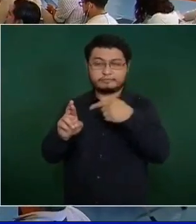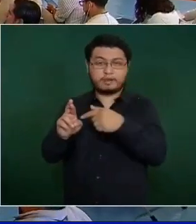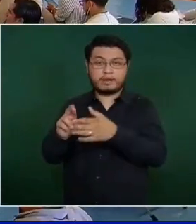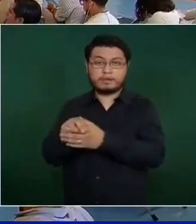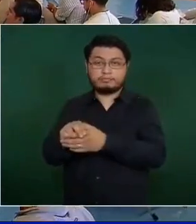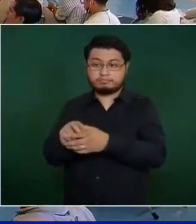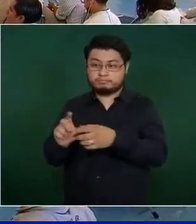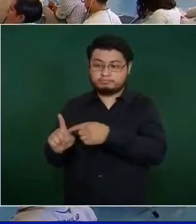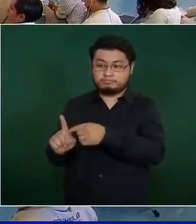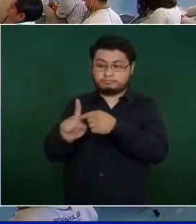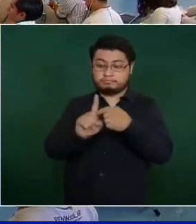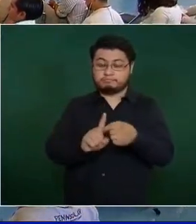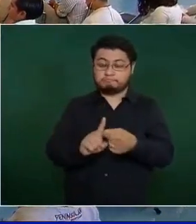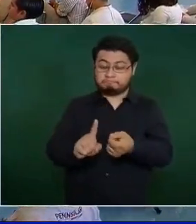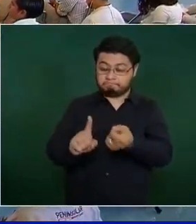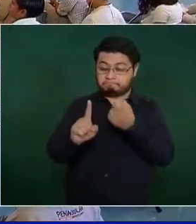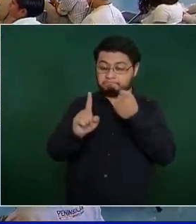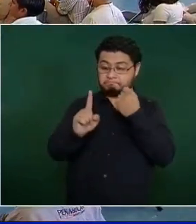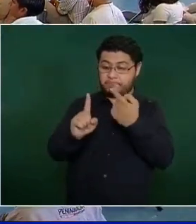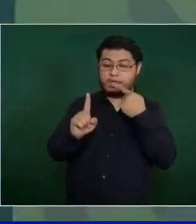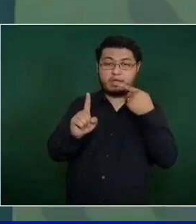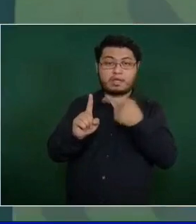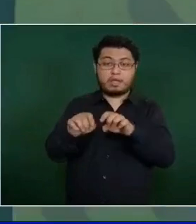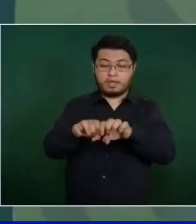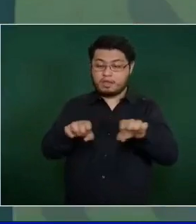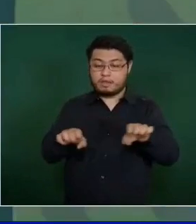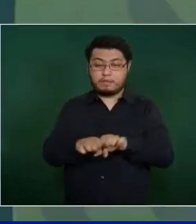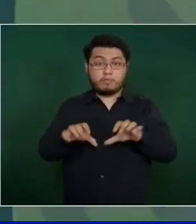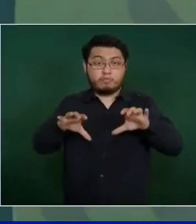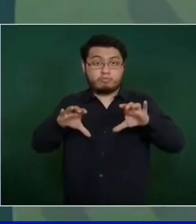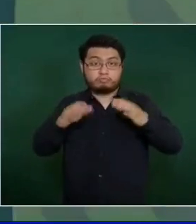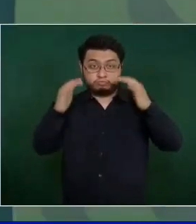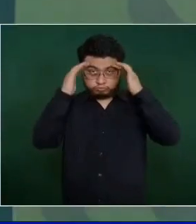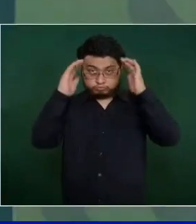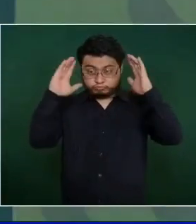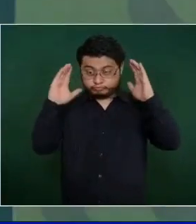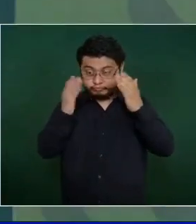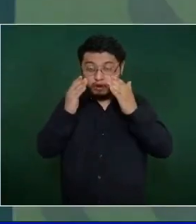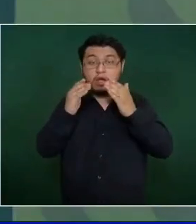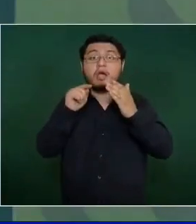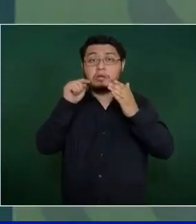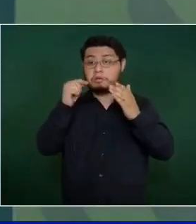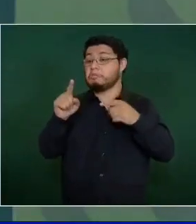miembro distinguido del Partido Comunista, pero además buen intelectual.